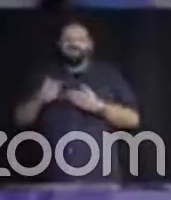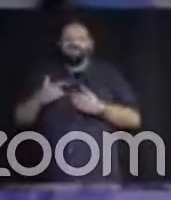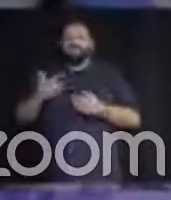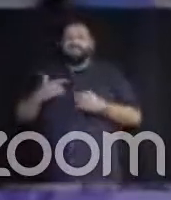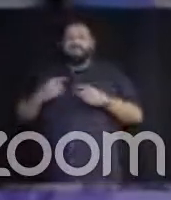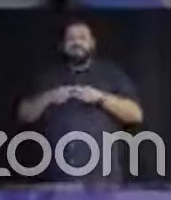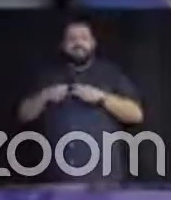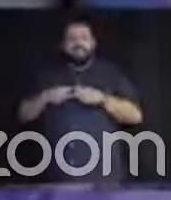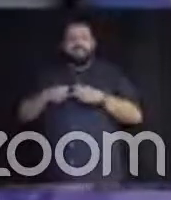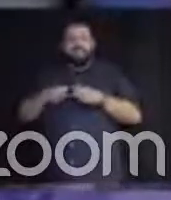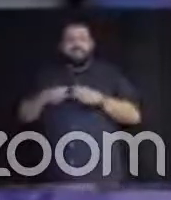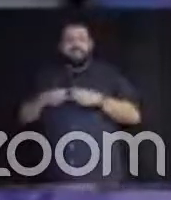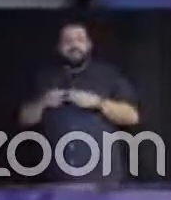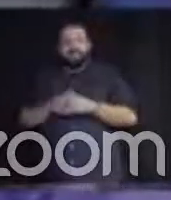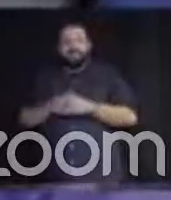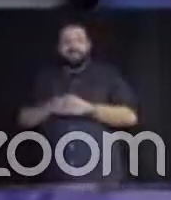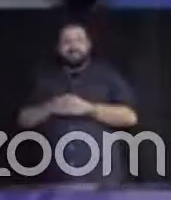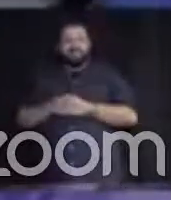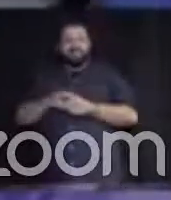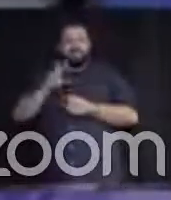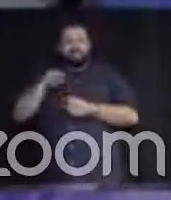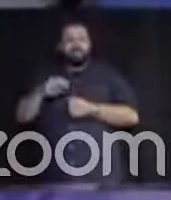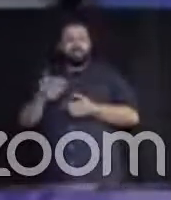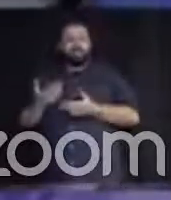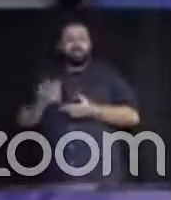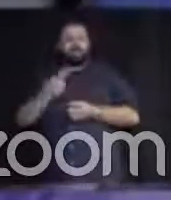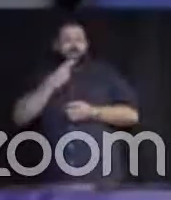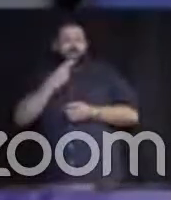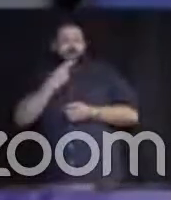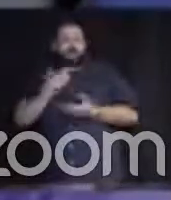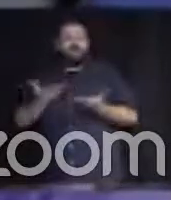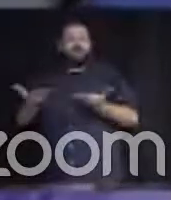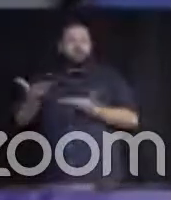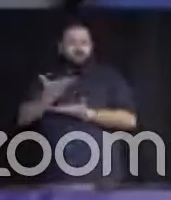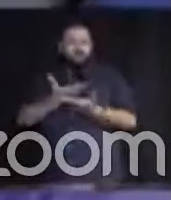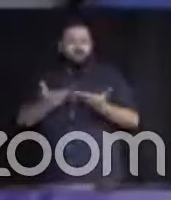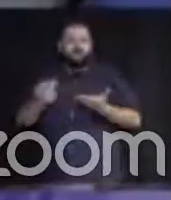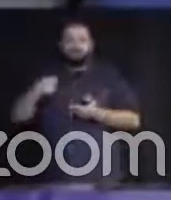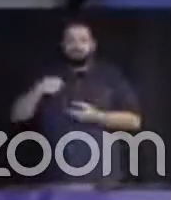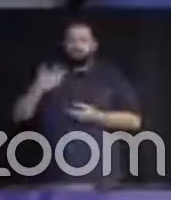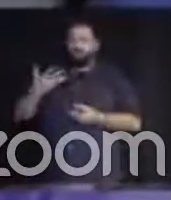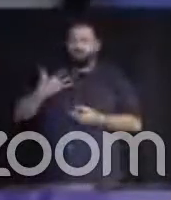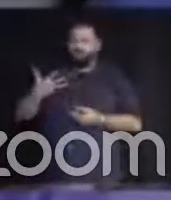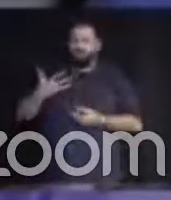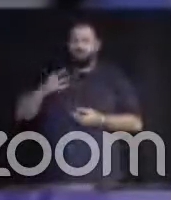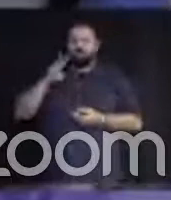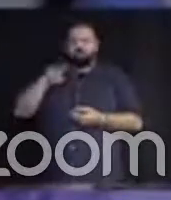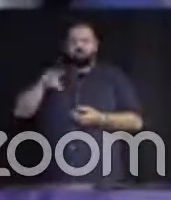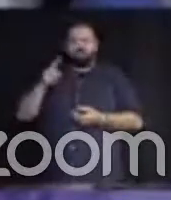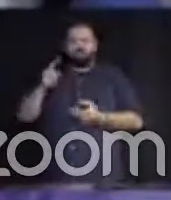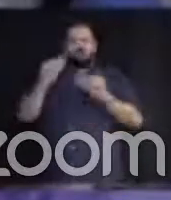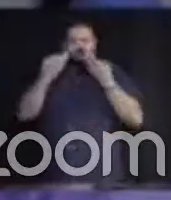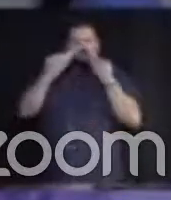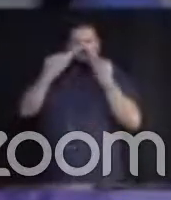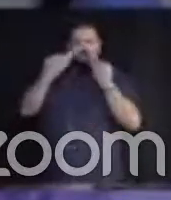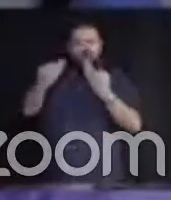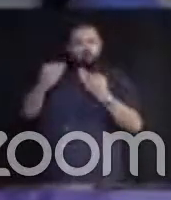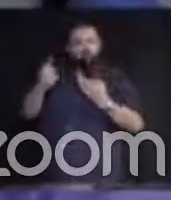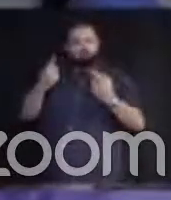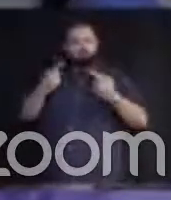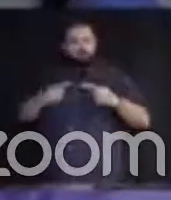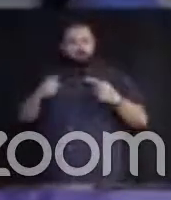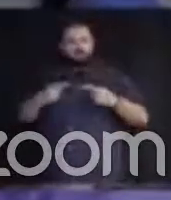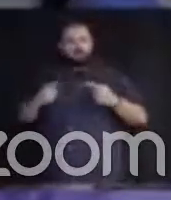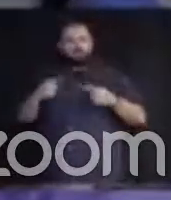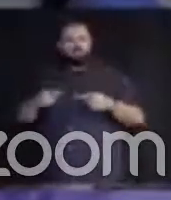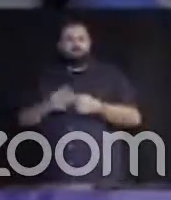Estoy nerviosa. Pues sí, es usar y compartir. Yo tengo un testimonio propio. Yo